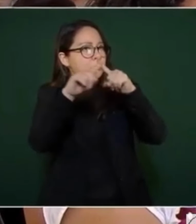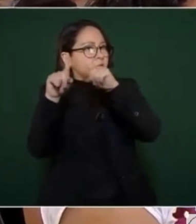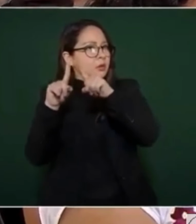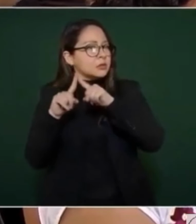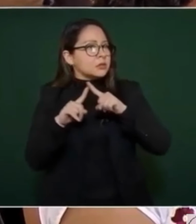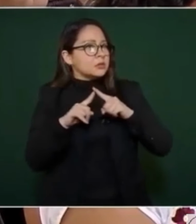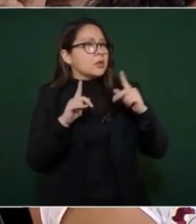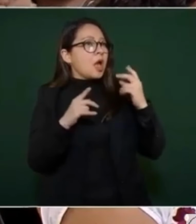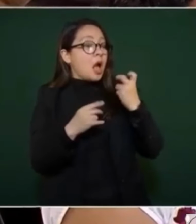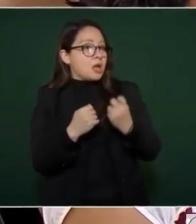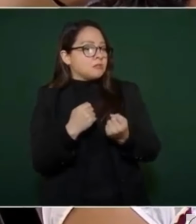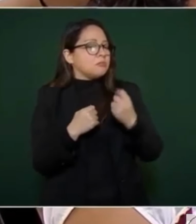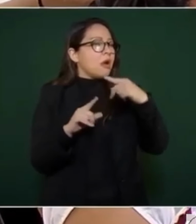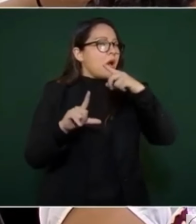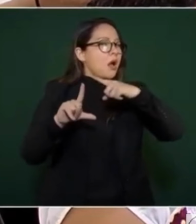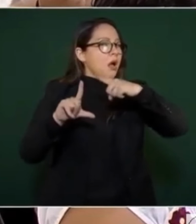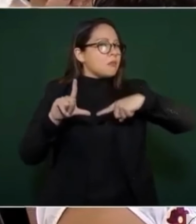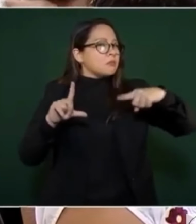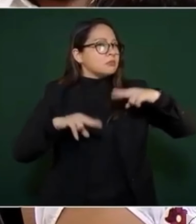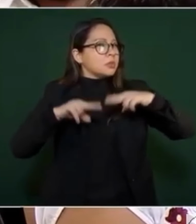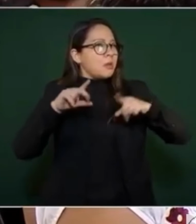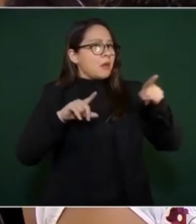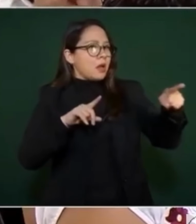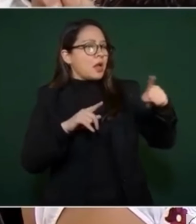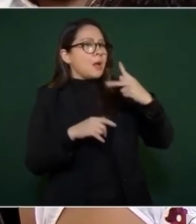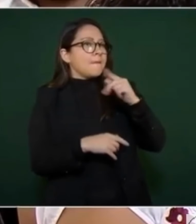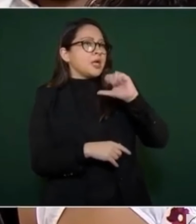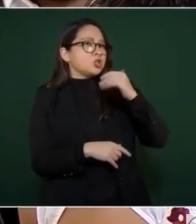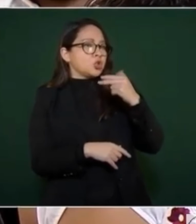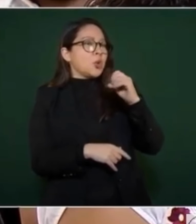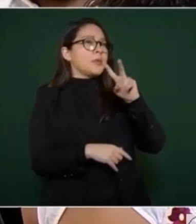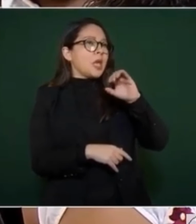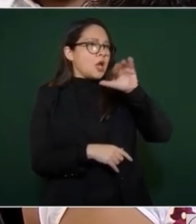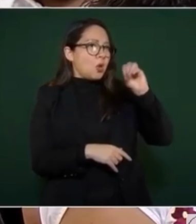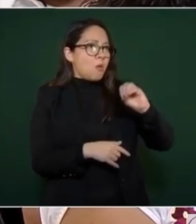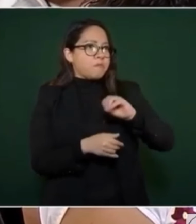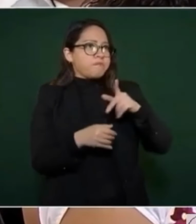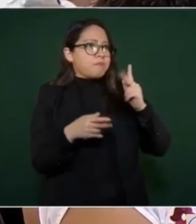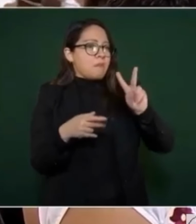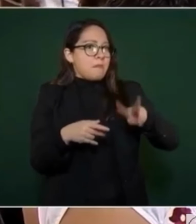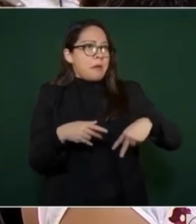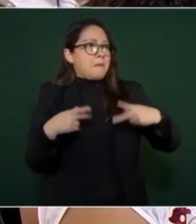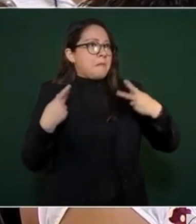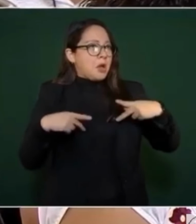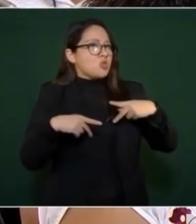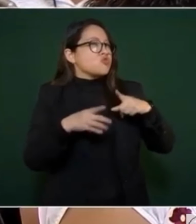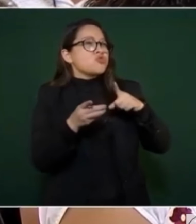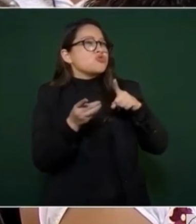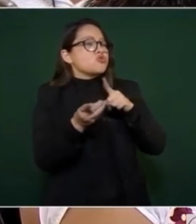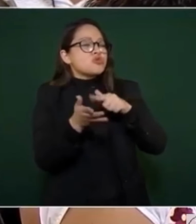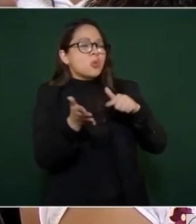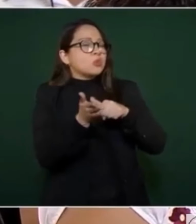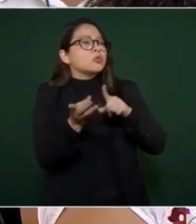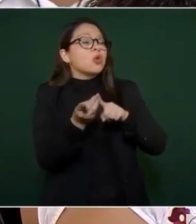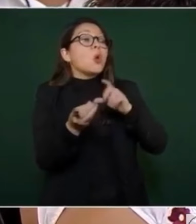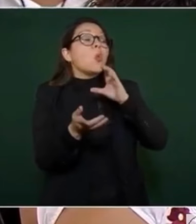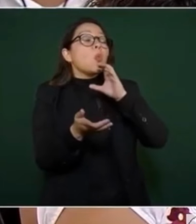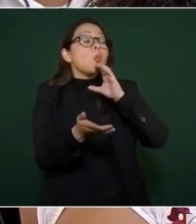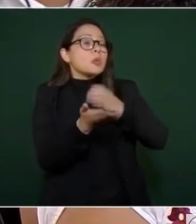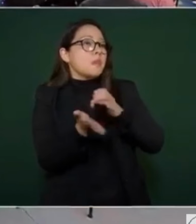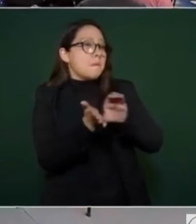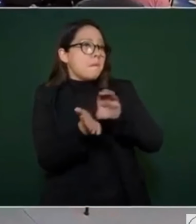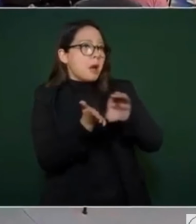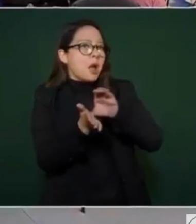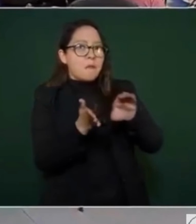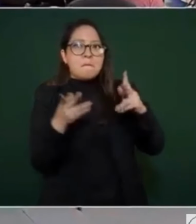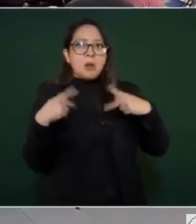gráfica el caso de Pacho Viejo, el penal que está en Coatepec, que está saturado y que además entiendo que ya tiene una relación